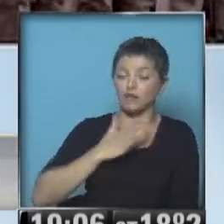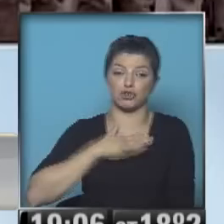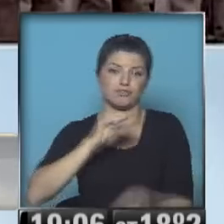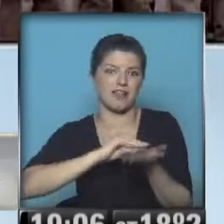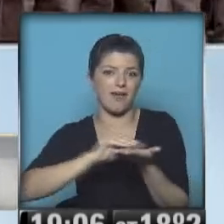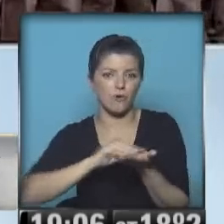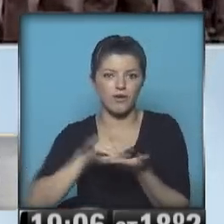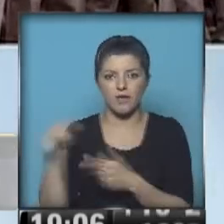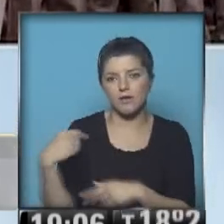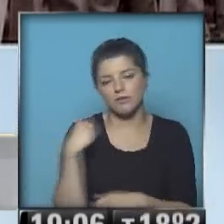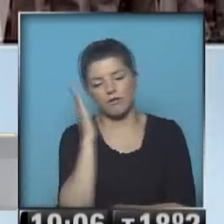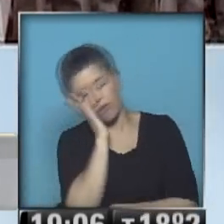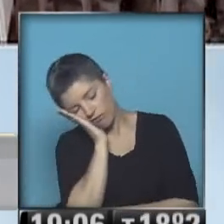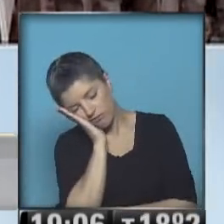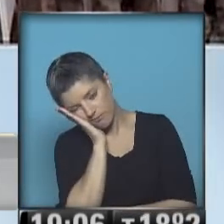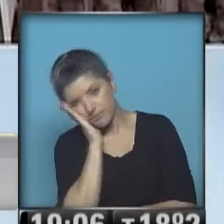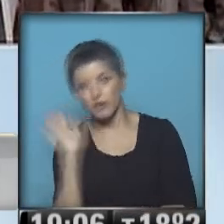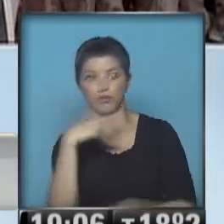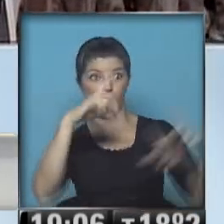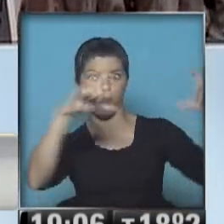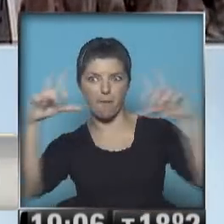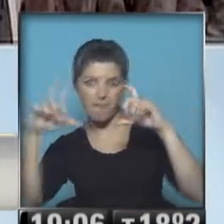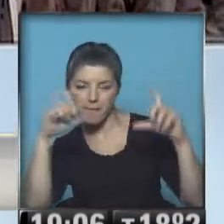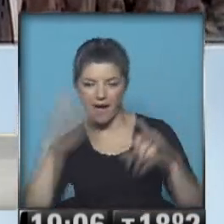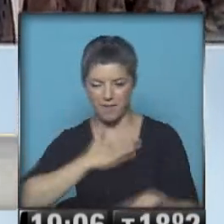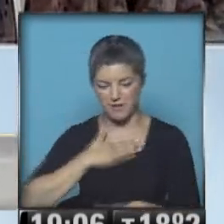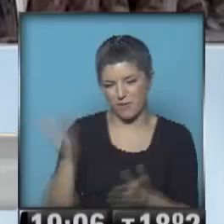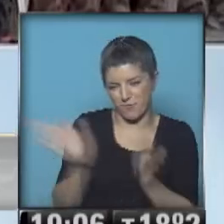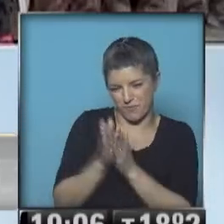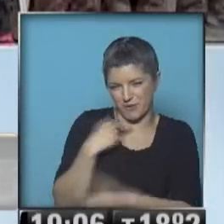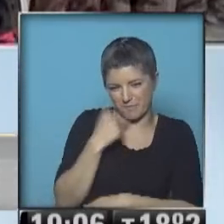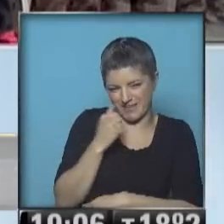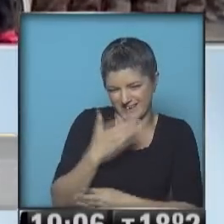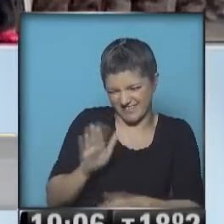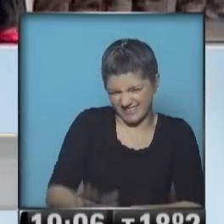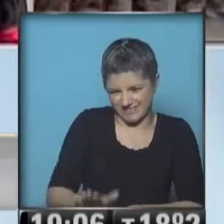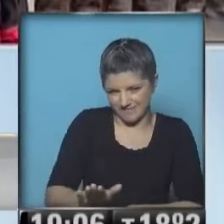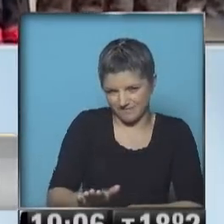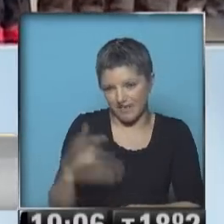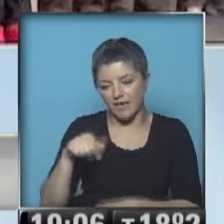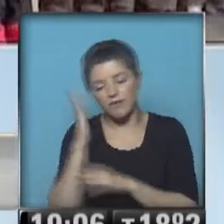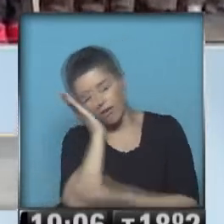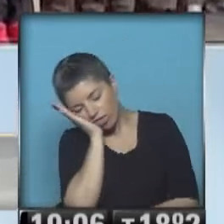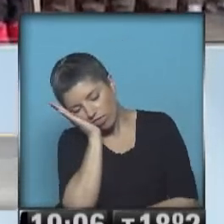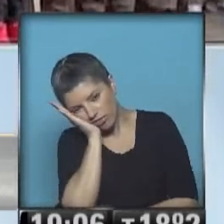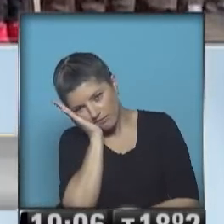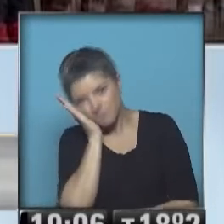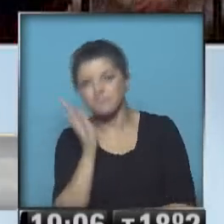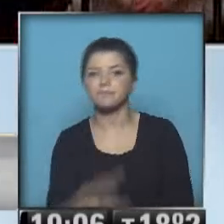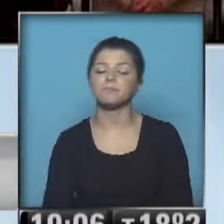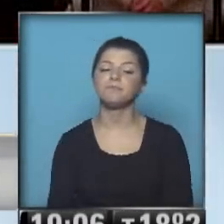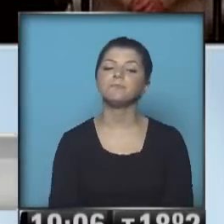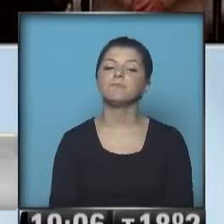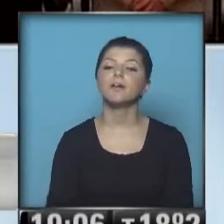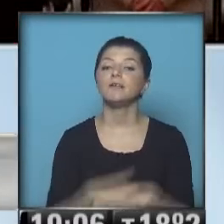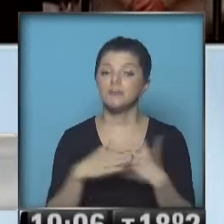ya se durmió mi falda, y me acuerdo que sacaron fotos con Florencia en ese entonces muy chiquita, dormida en mi falda. Y